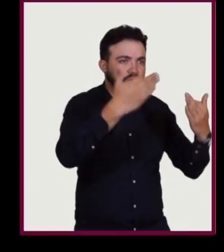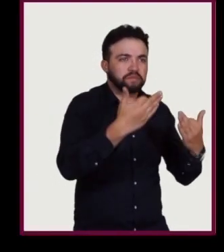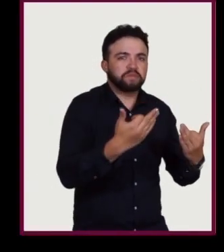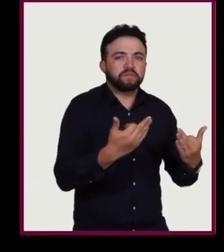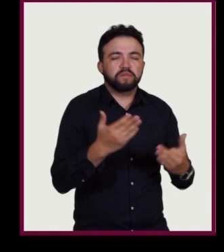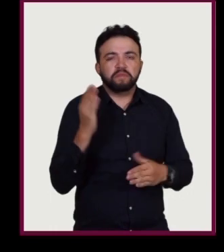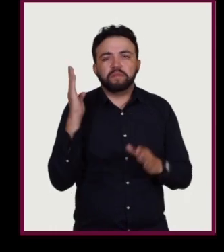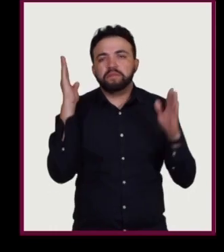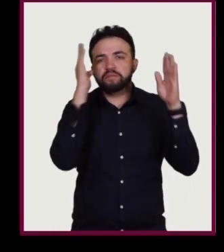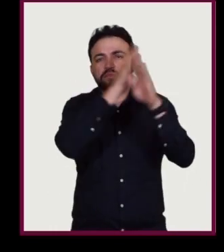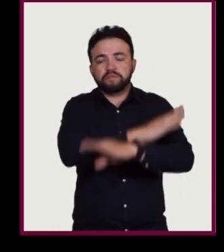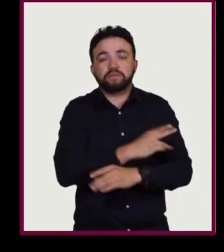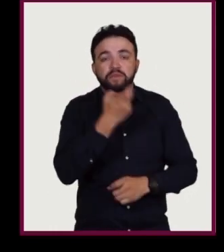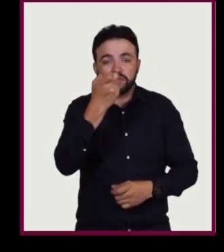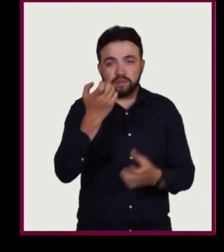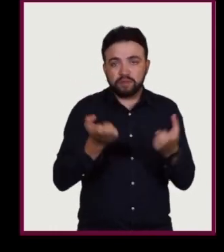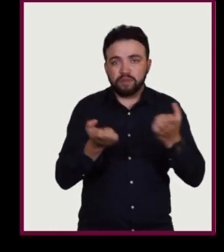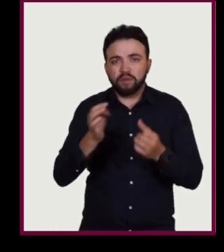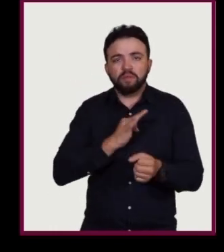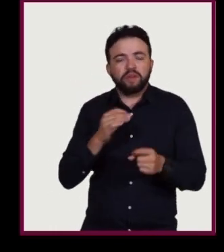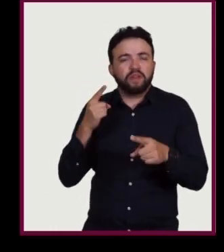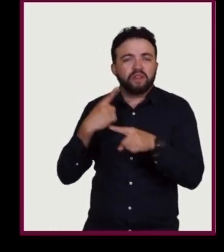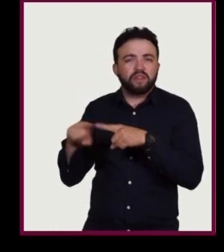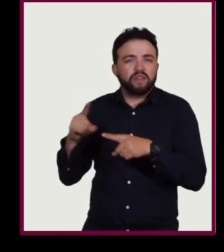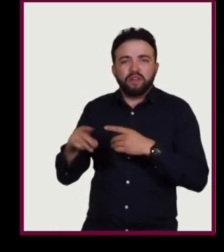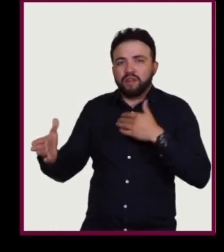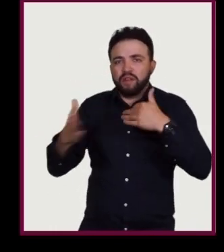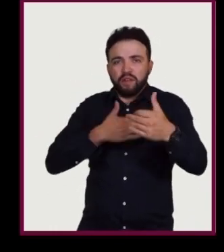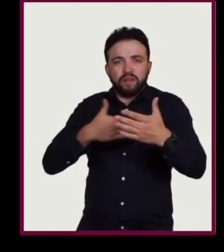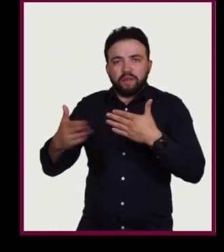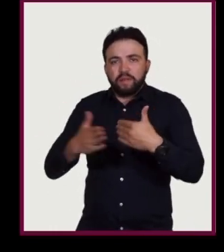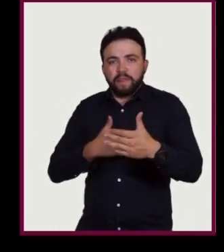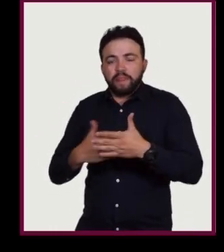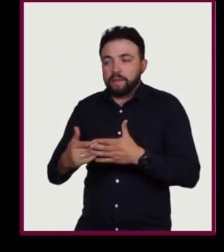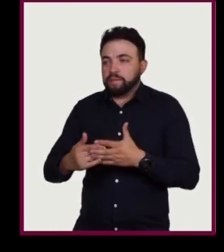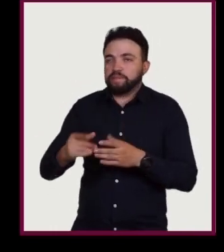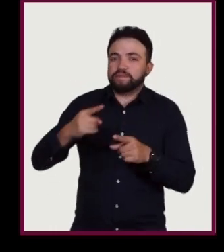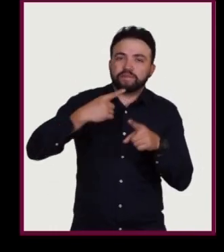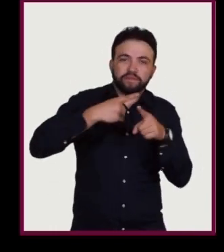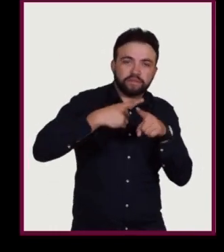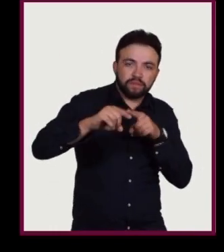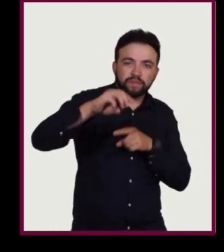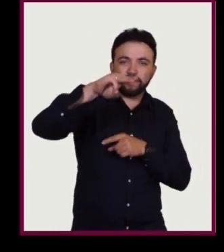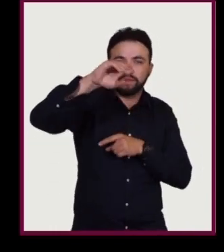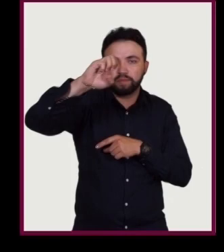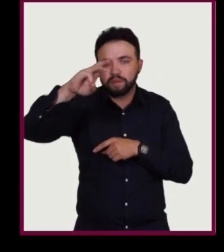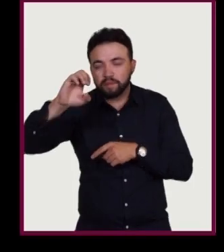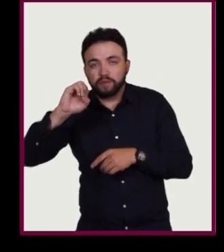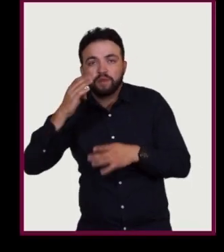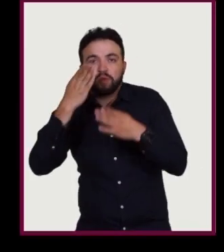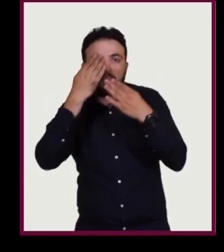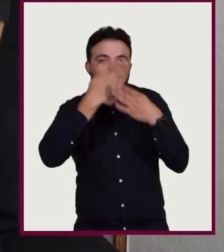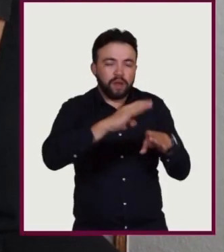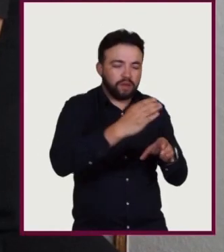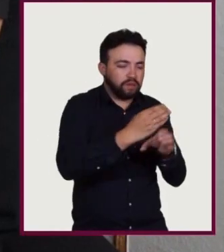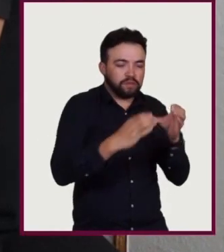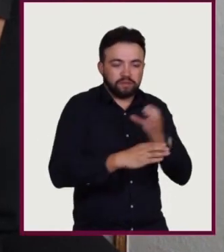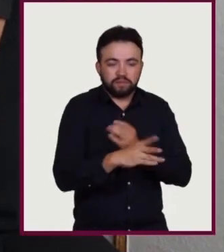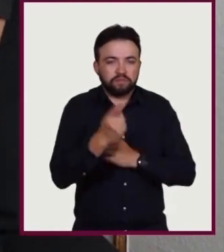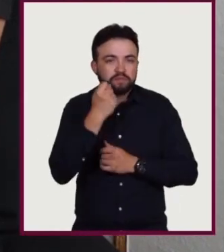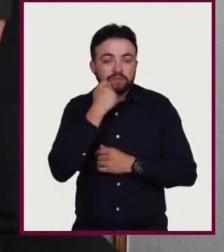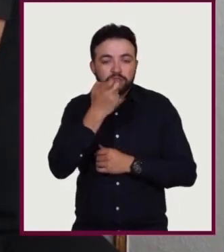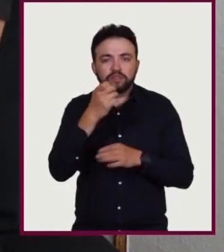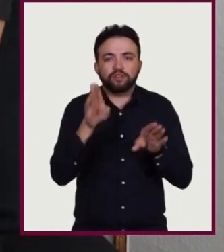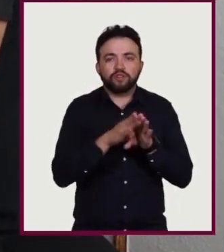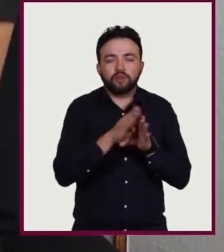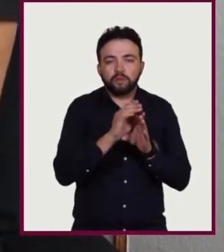Pero podríamos hacer este ejercicio con cualquier tendencia, con cualquier otro meme, con cualquier otro banco de imágenes, ¿no? Este solamente fue